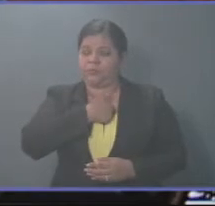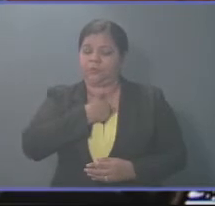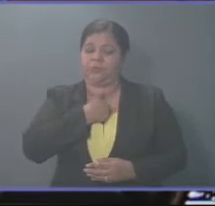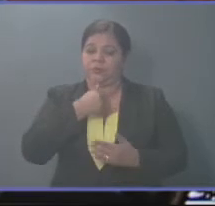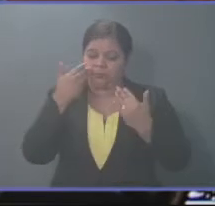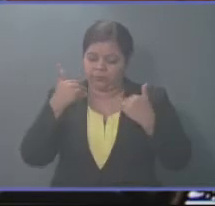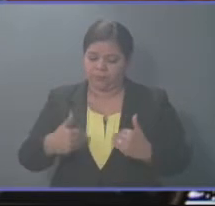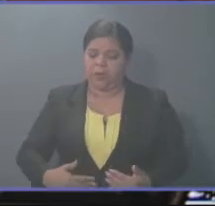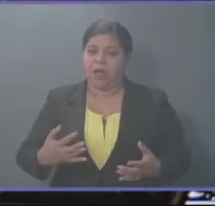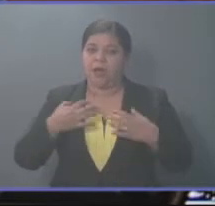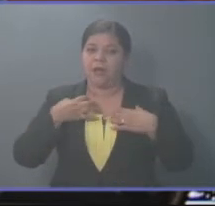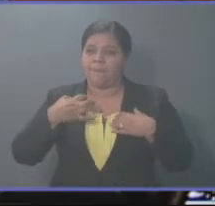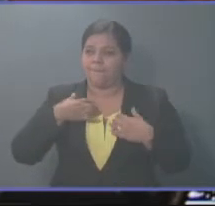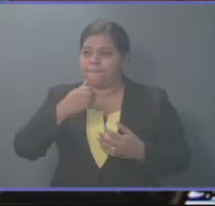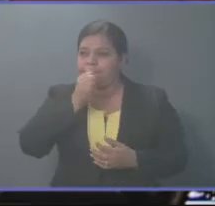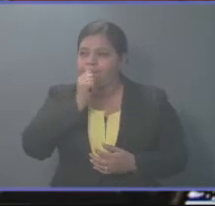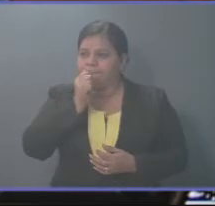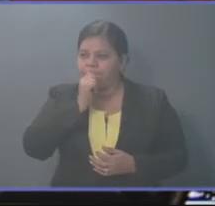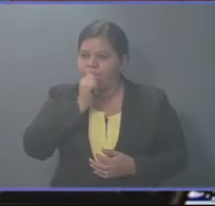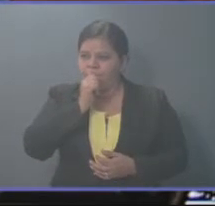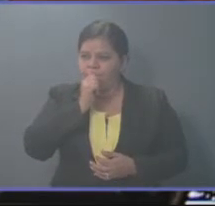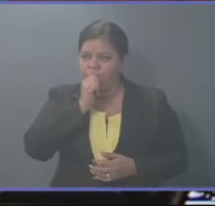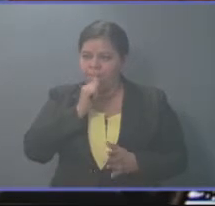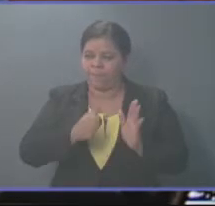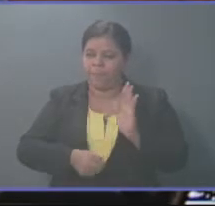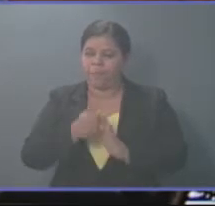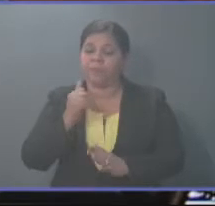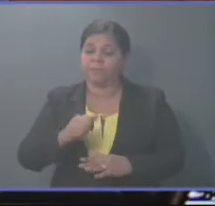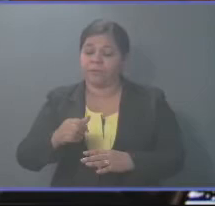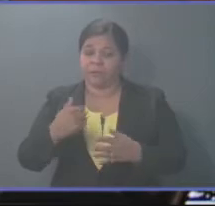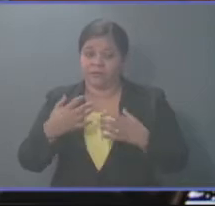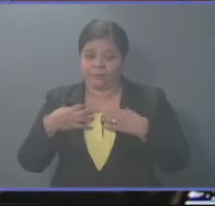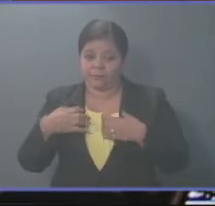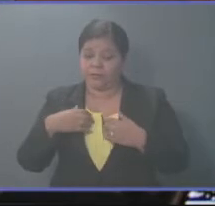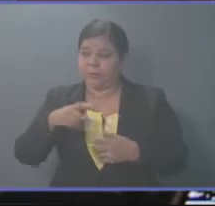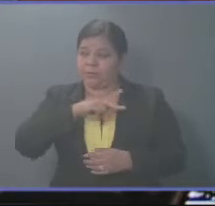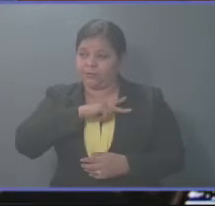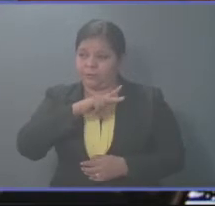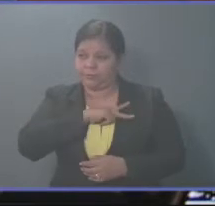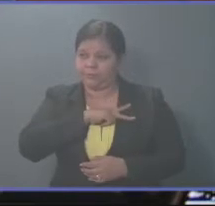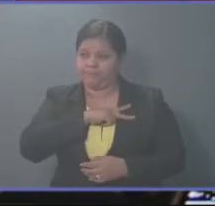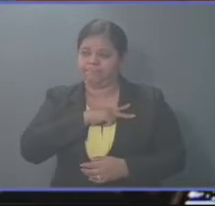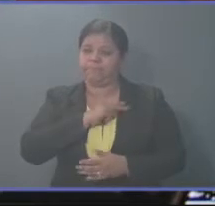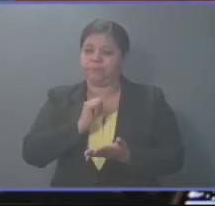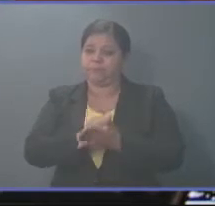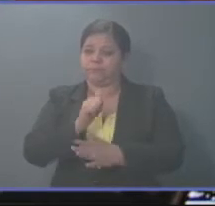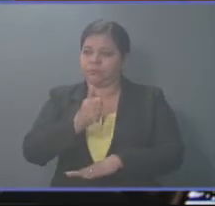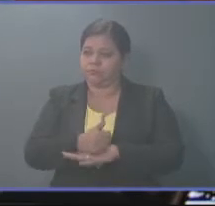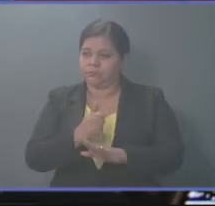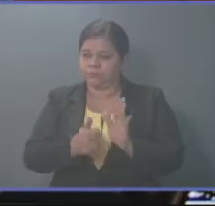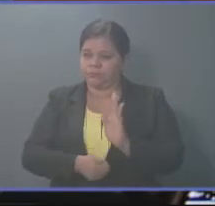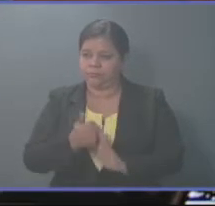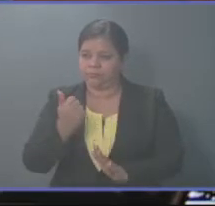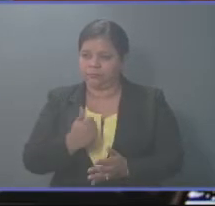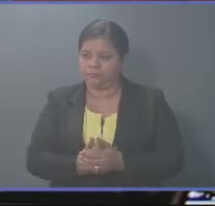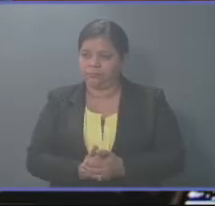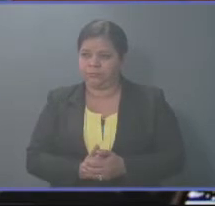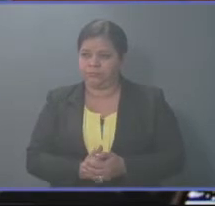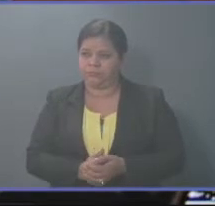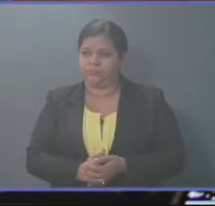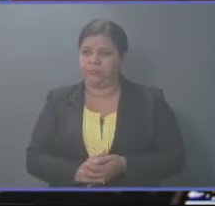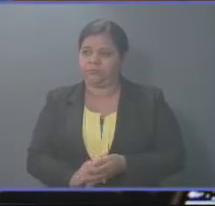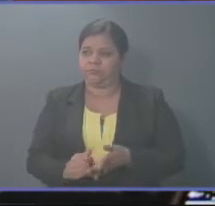privada, e intimidad personal y familiar. También establece que en la